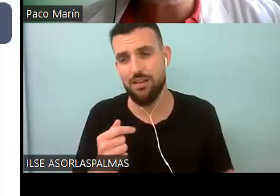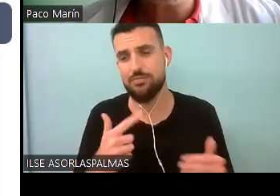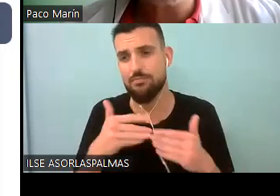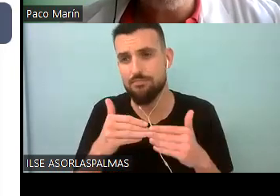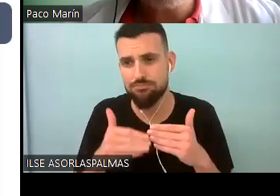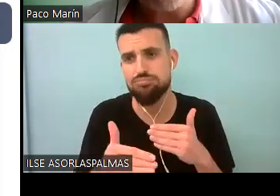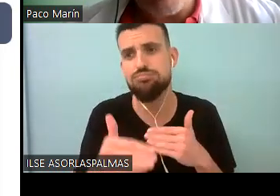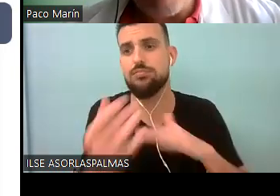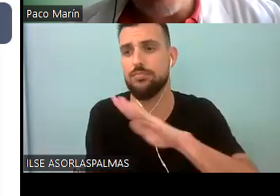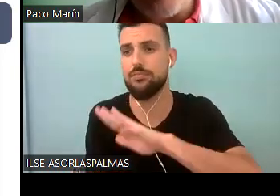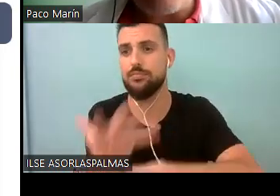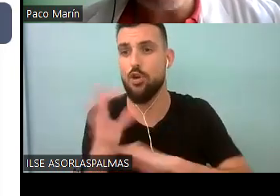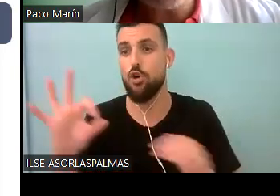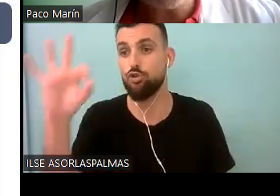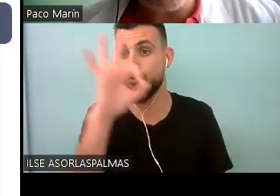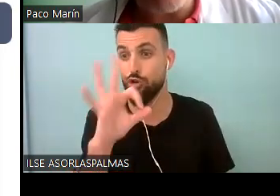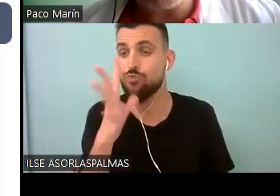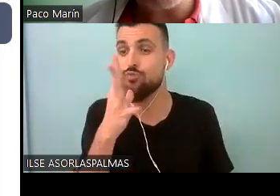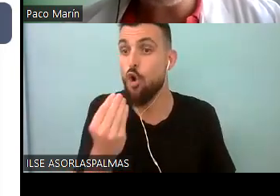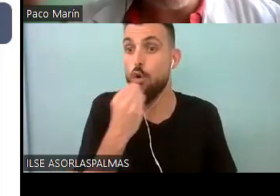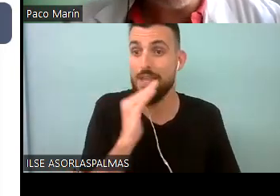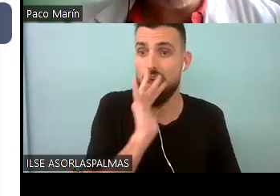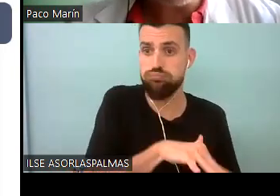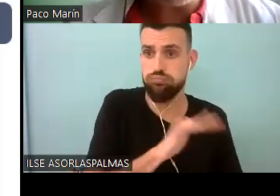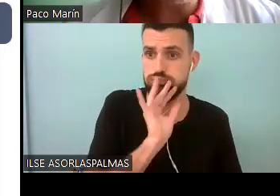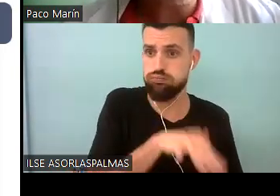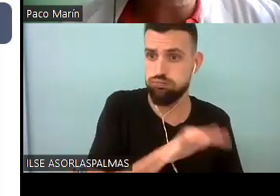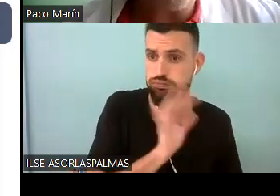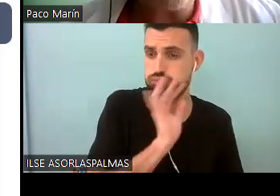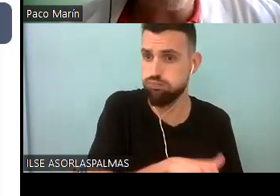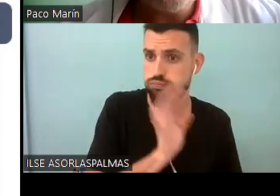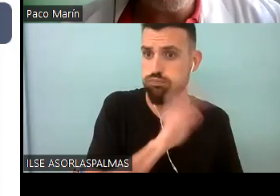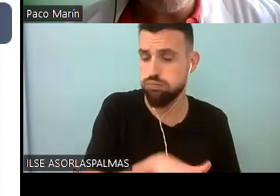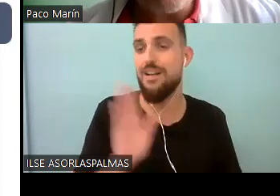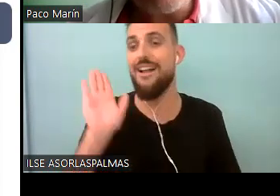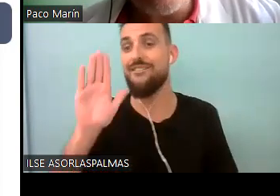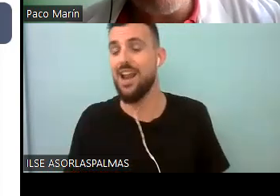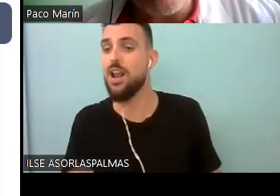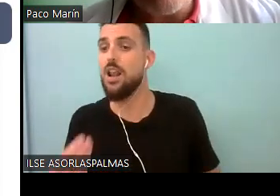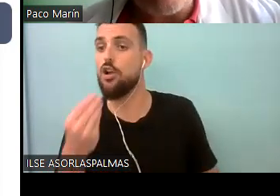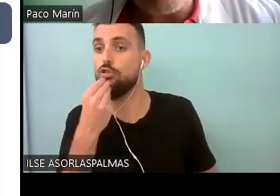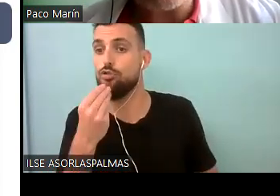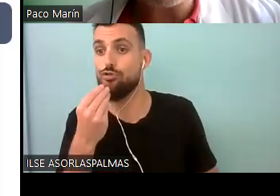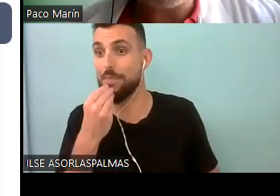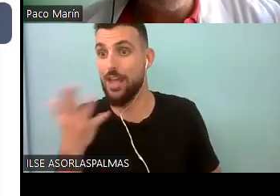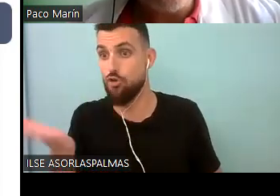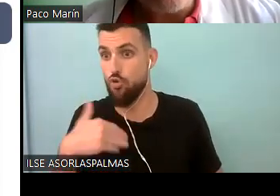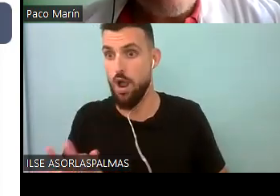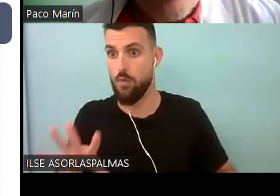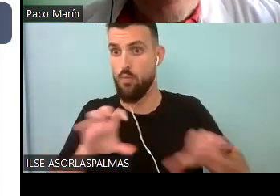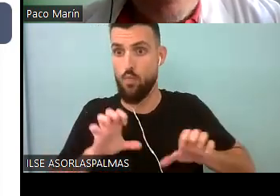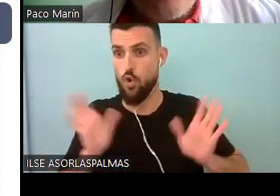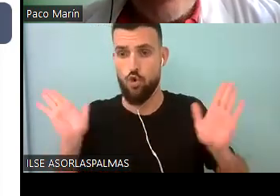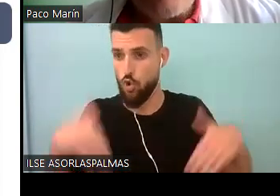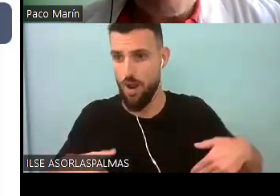porque ha habido un menor depósito de calcio, de proteínas, de colágeno en sus huesos, entonces tienen mayor tendencia. En